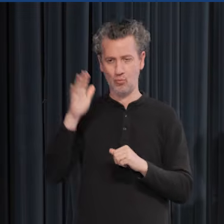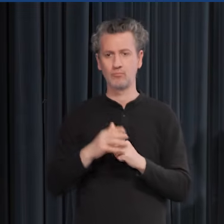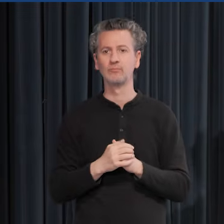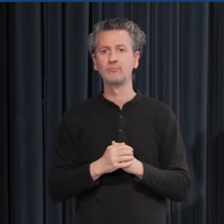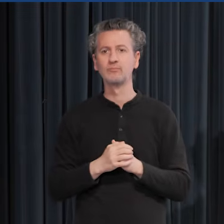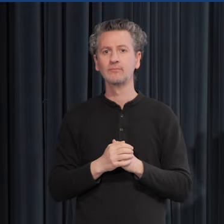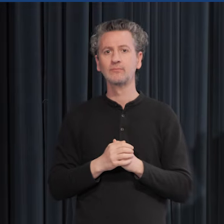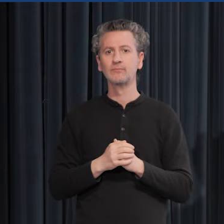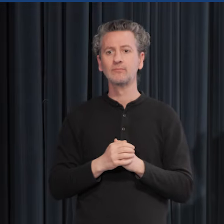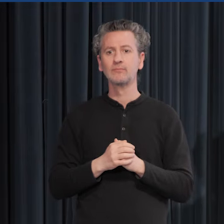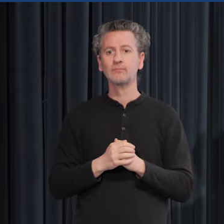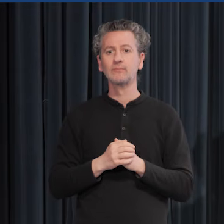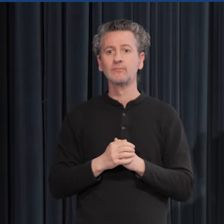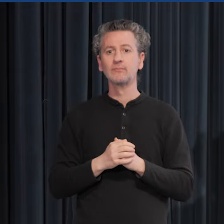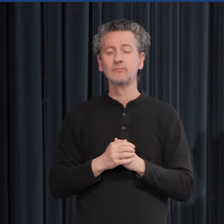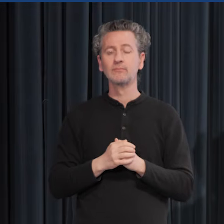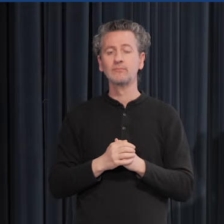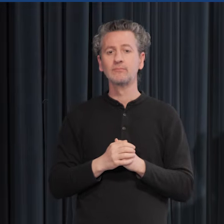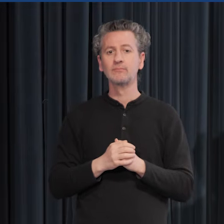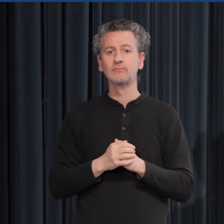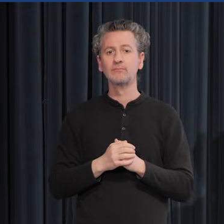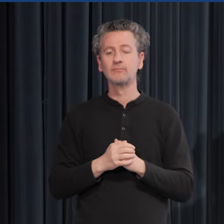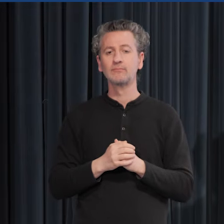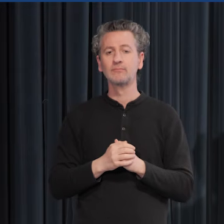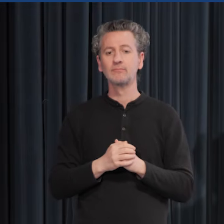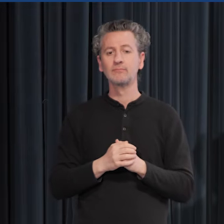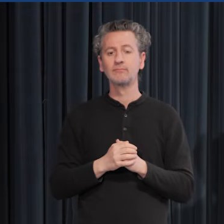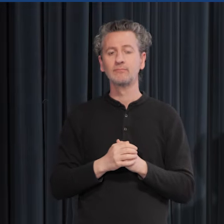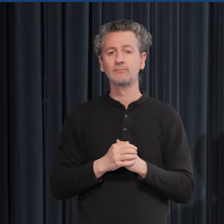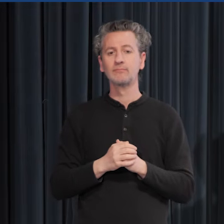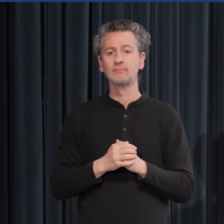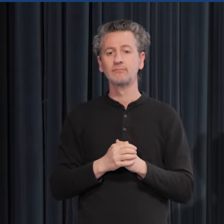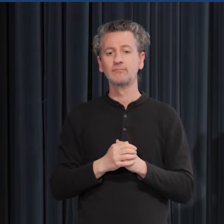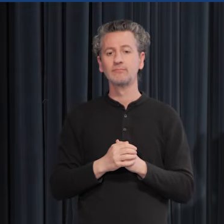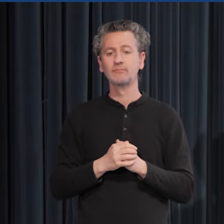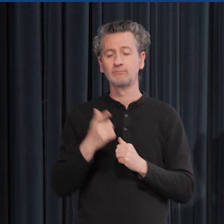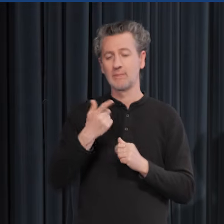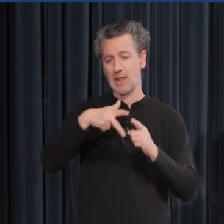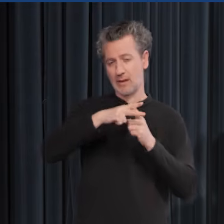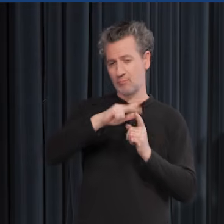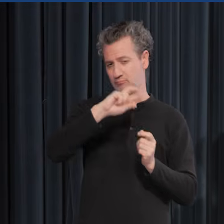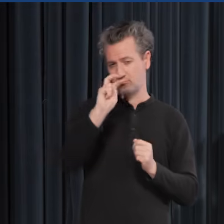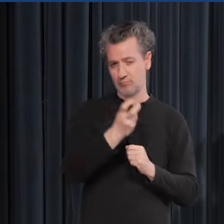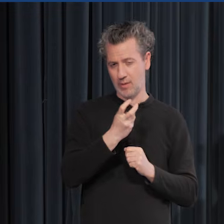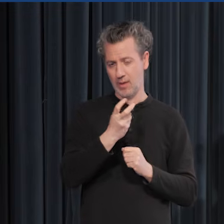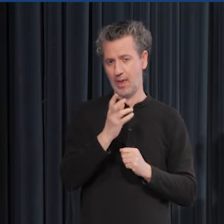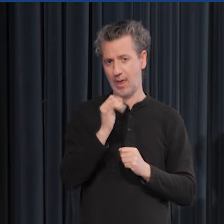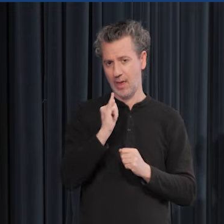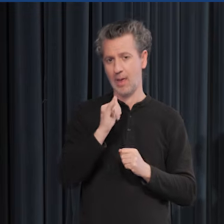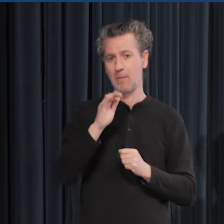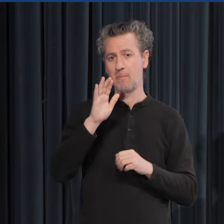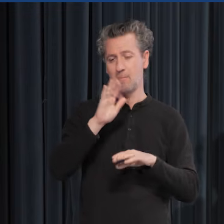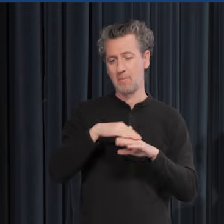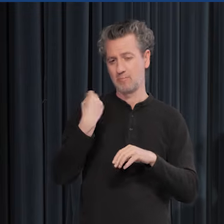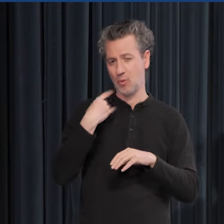En este sentido me gustaría nombrar, porque en el IBE, como he dicho antes, tenemos unas cuantas herramientas para ayudar a los agentes del sector